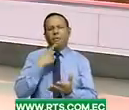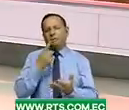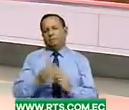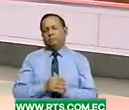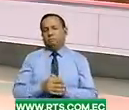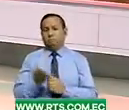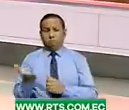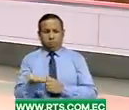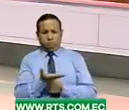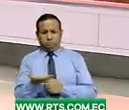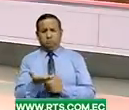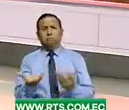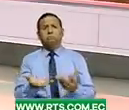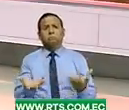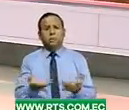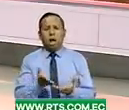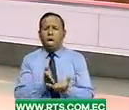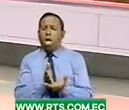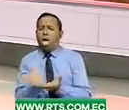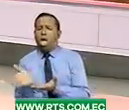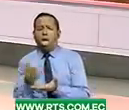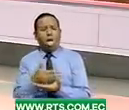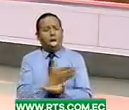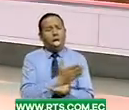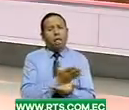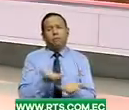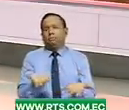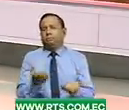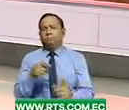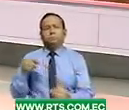de esta jornada desviaron sus discursos.